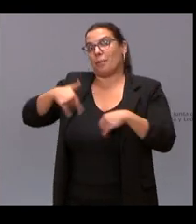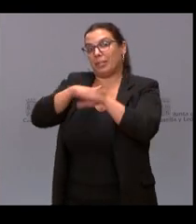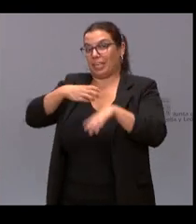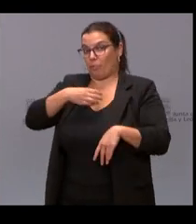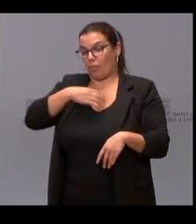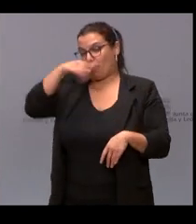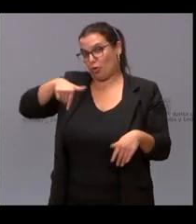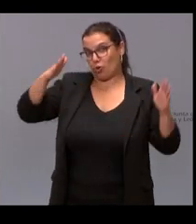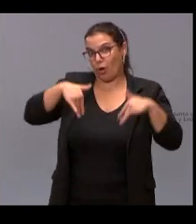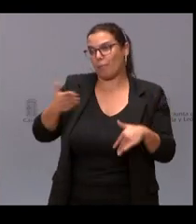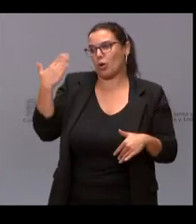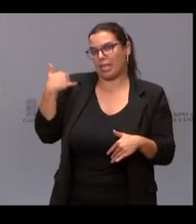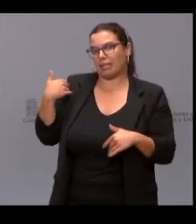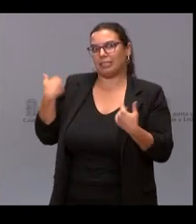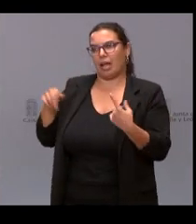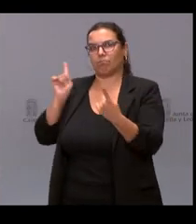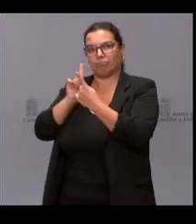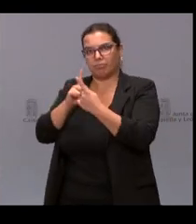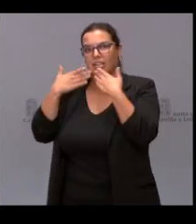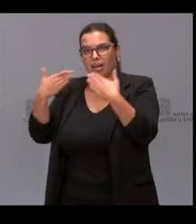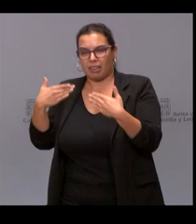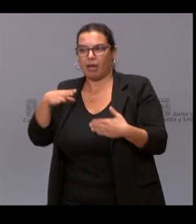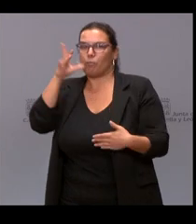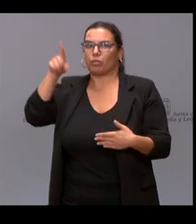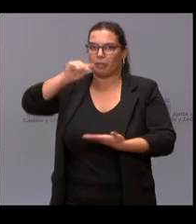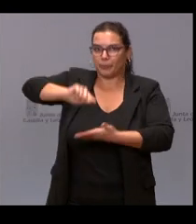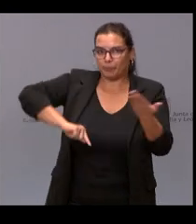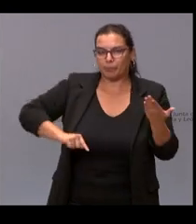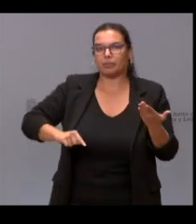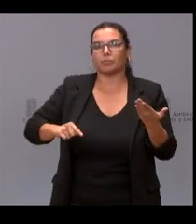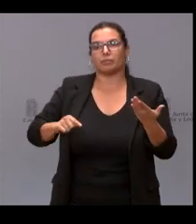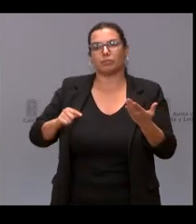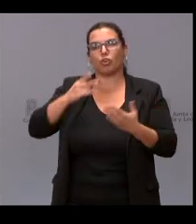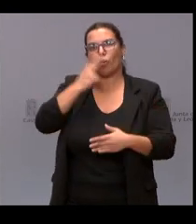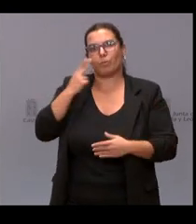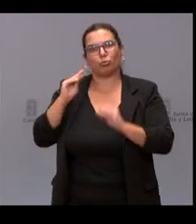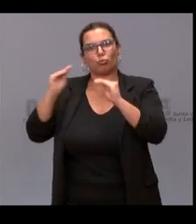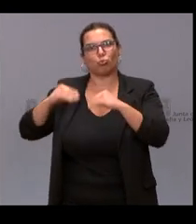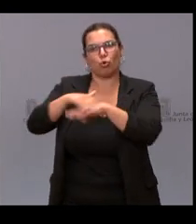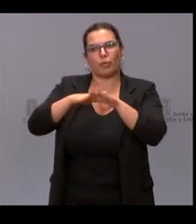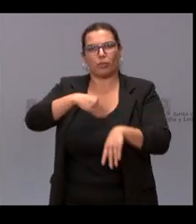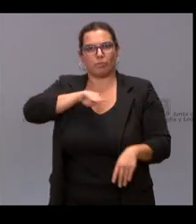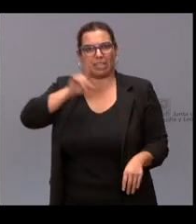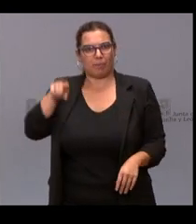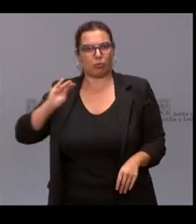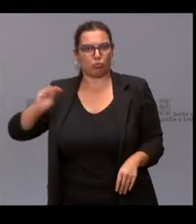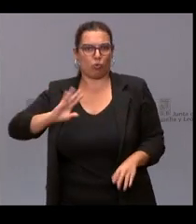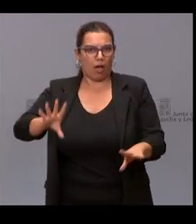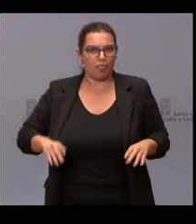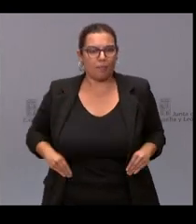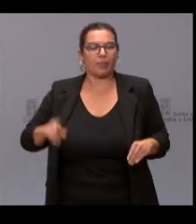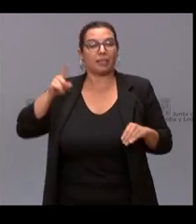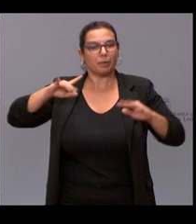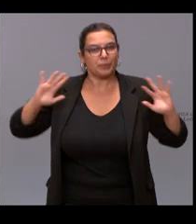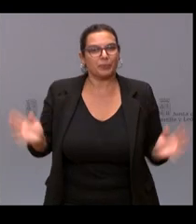habernos atendido ayer, por haber suscrito también la parte de compromisos que al Gobierno de España le corresponden y por también